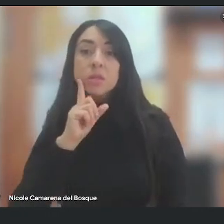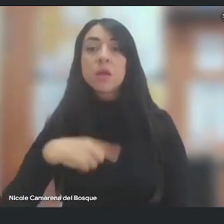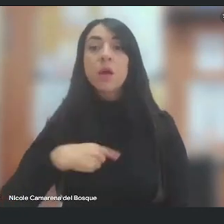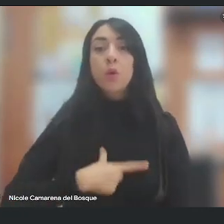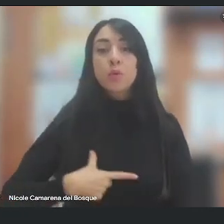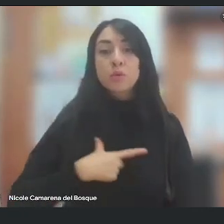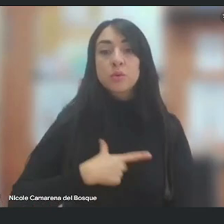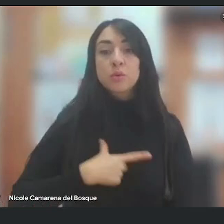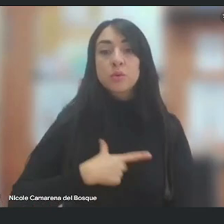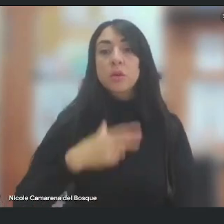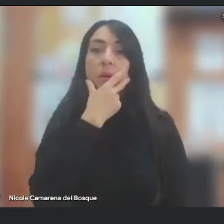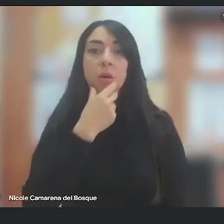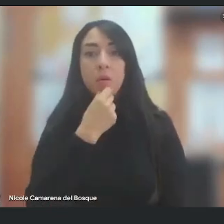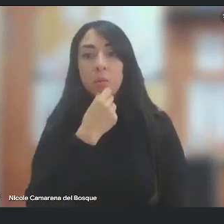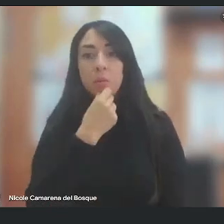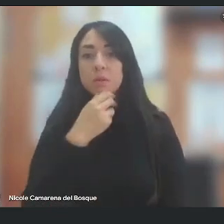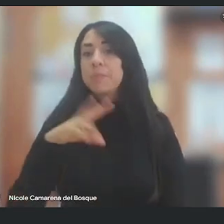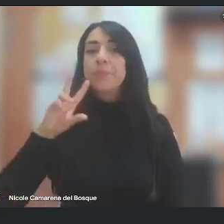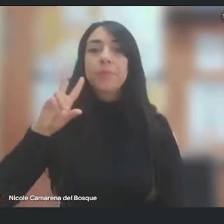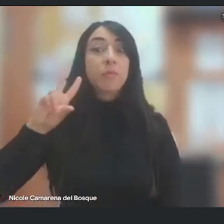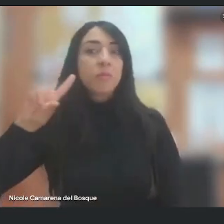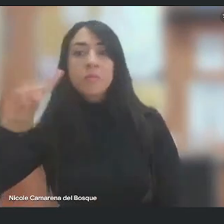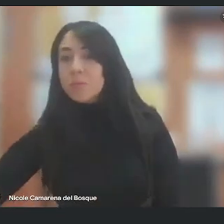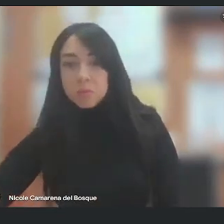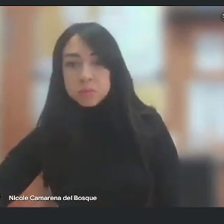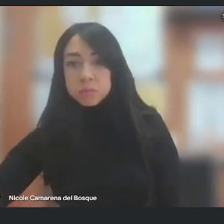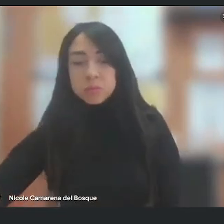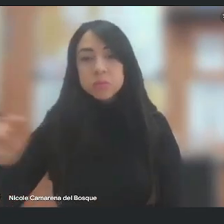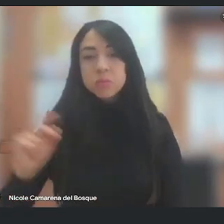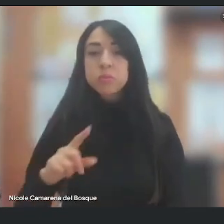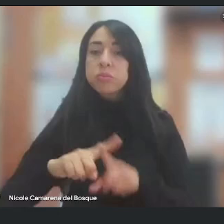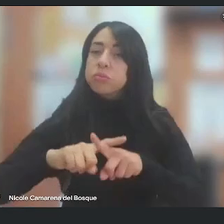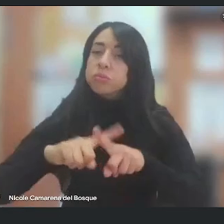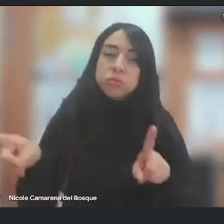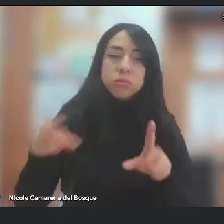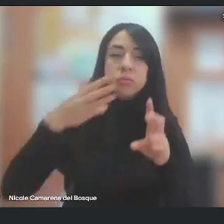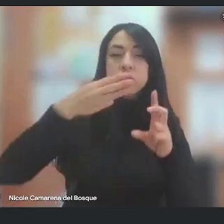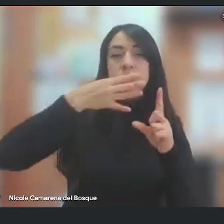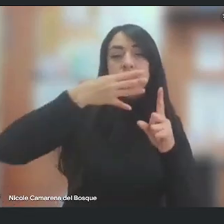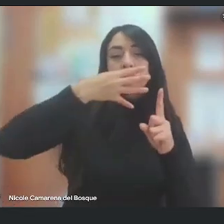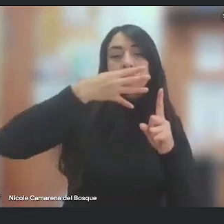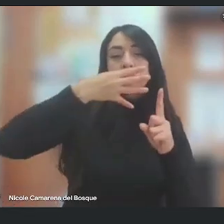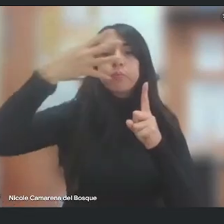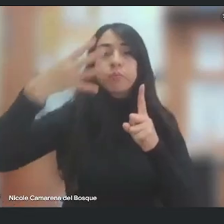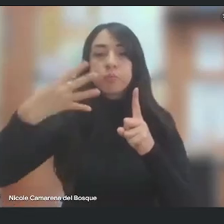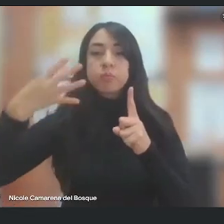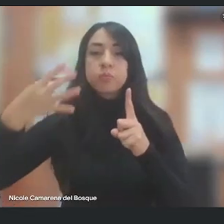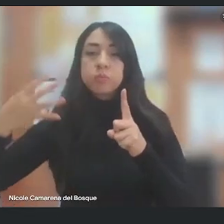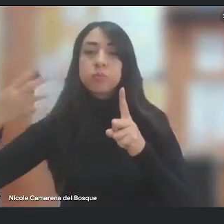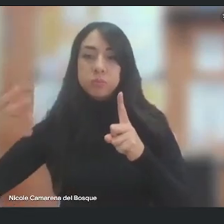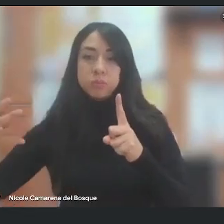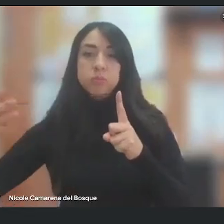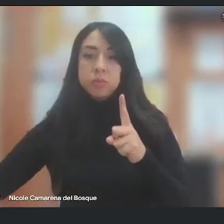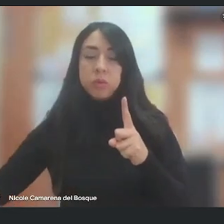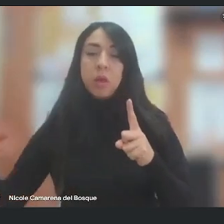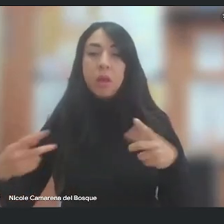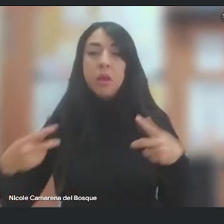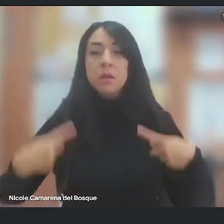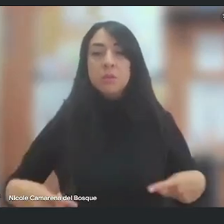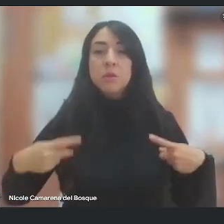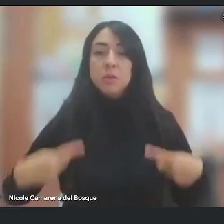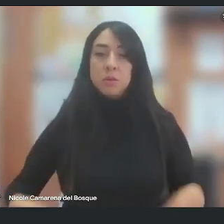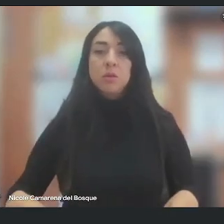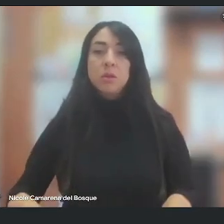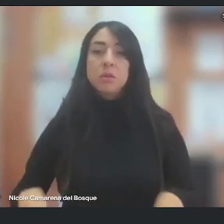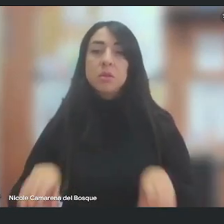a diferentes prácticas, comportamientos, orientaciones e identidad sexual como para cualquier persona.